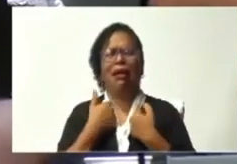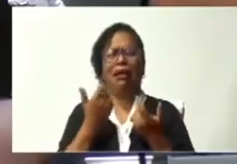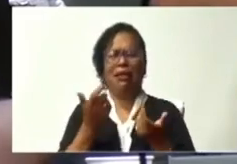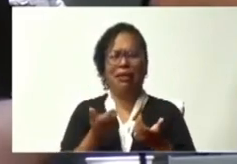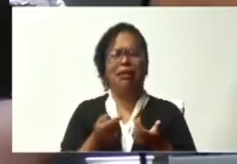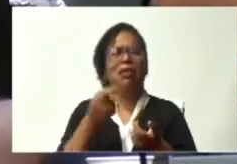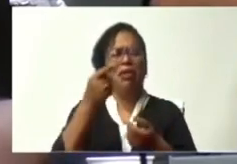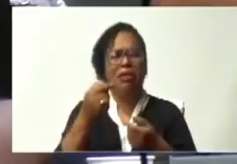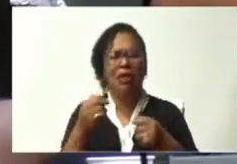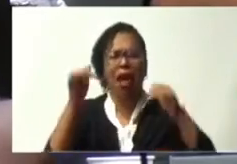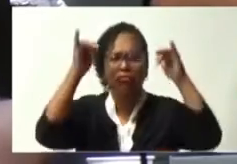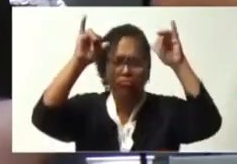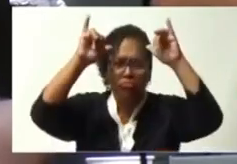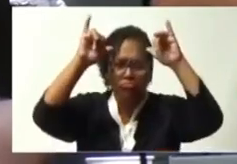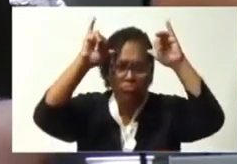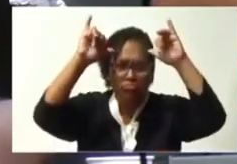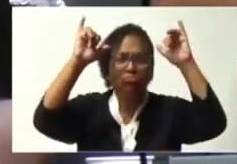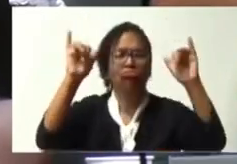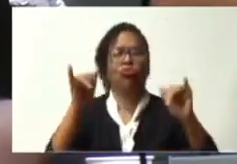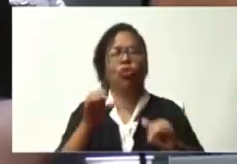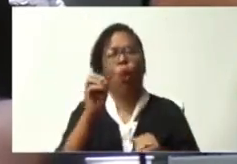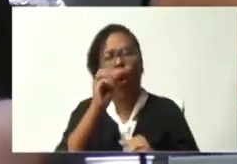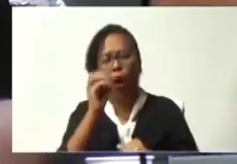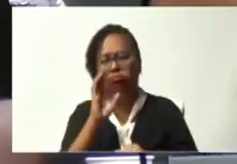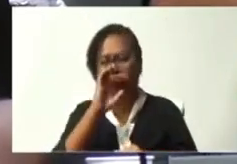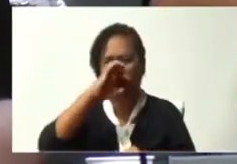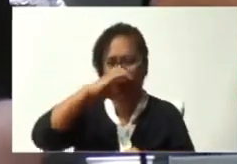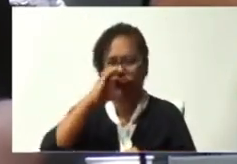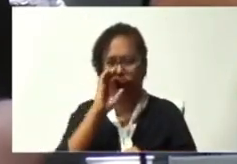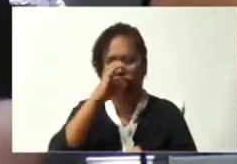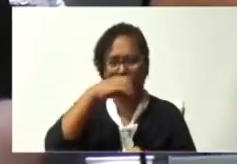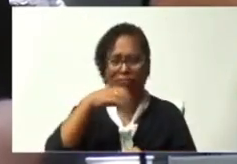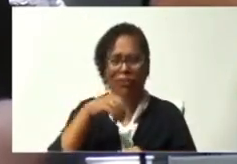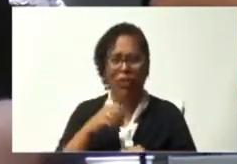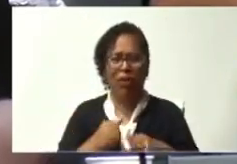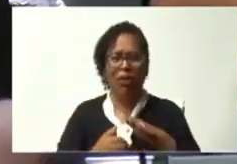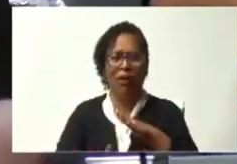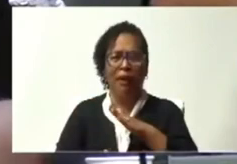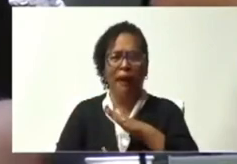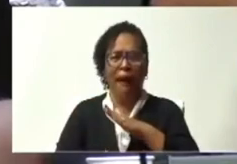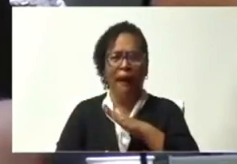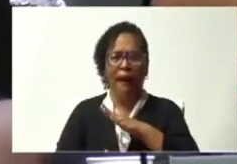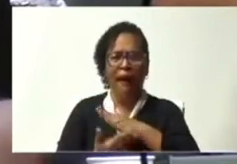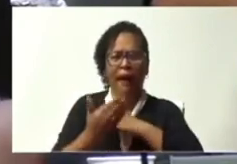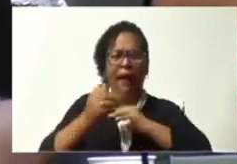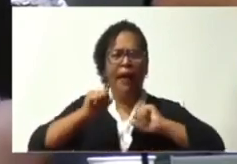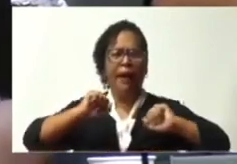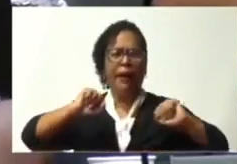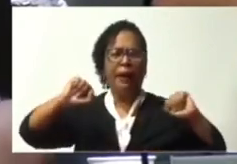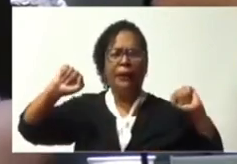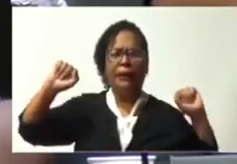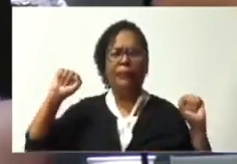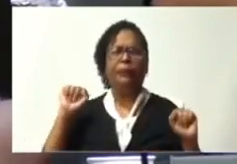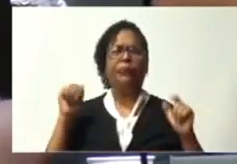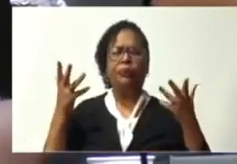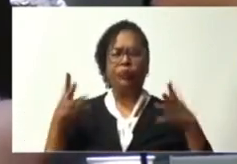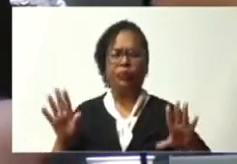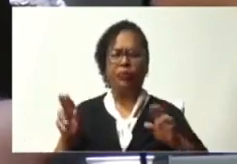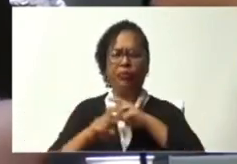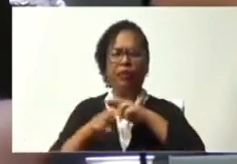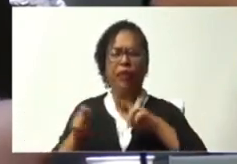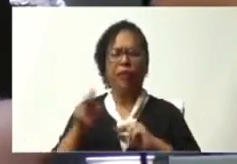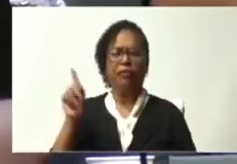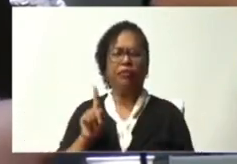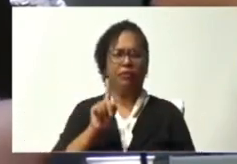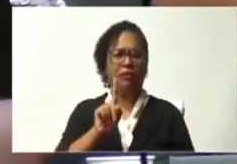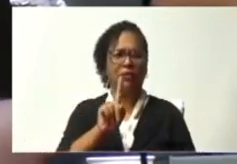bovino equino y vacuno y que al amanecer sencillamente se le han desaparecido sus sus animales pero no